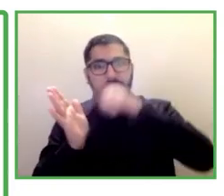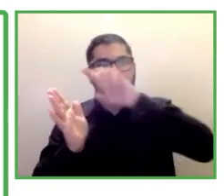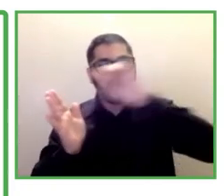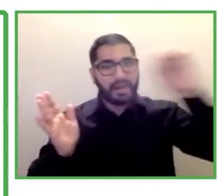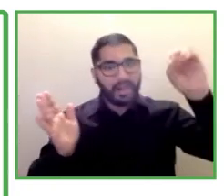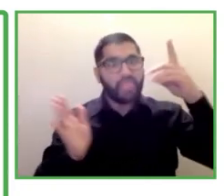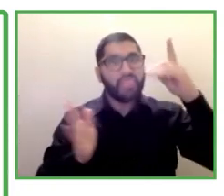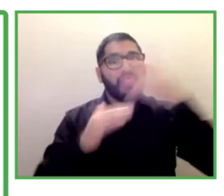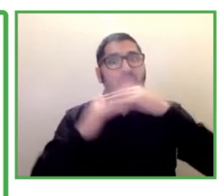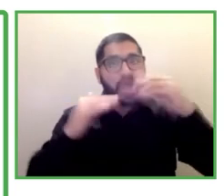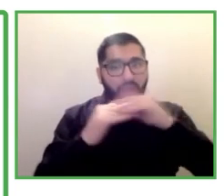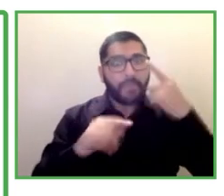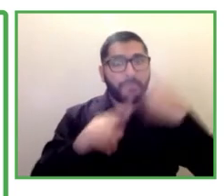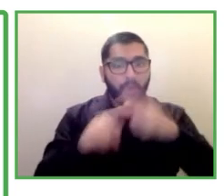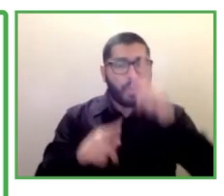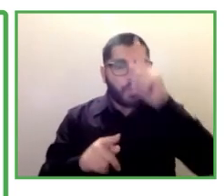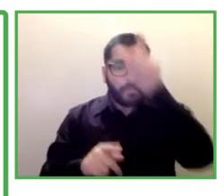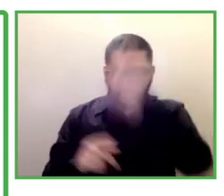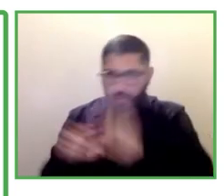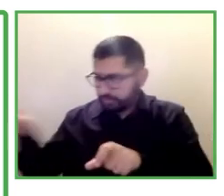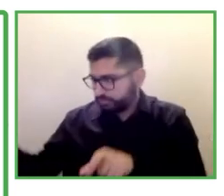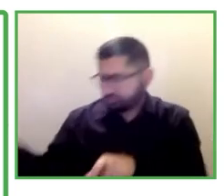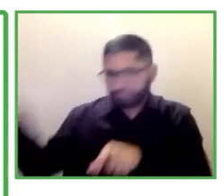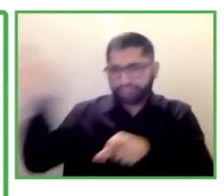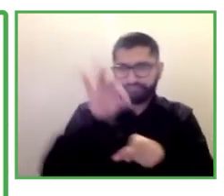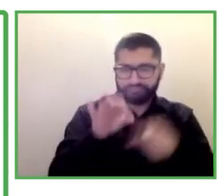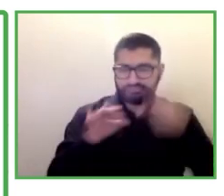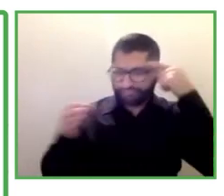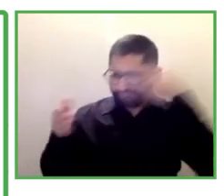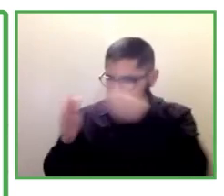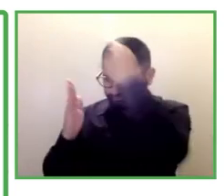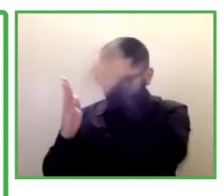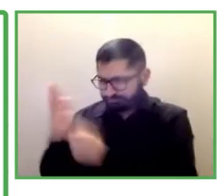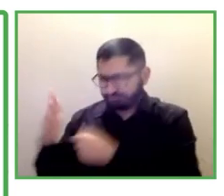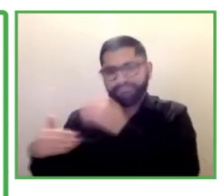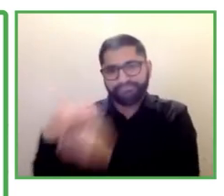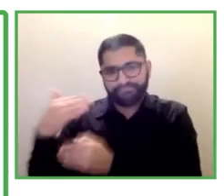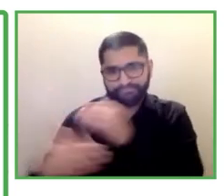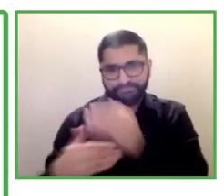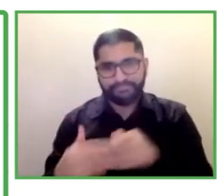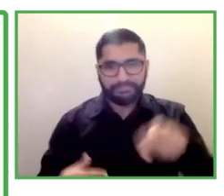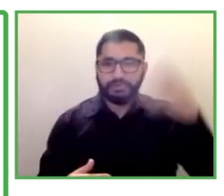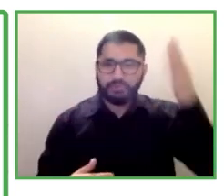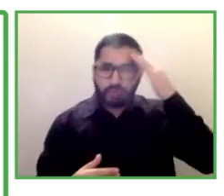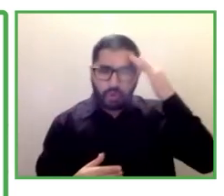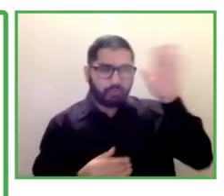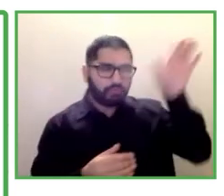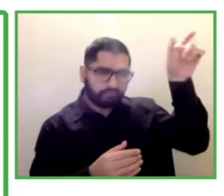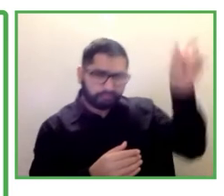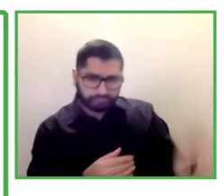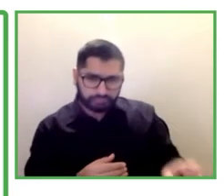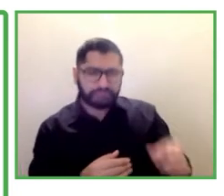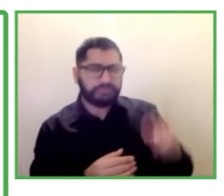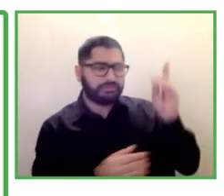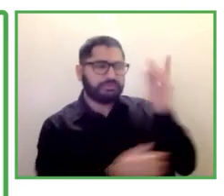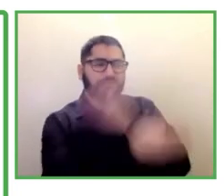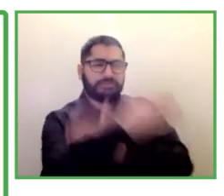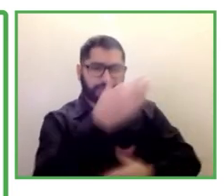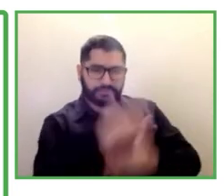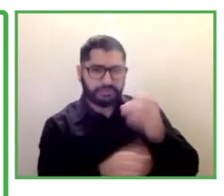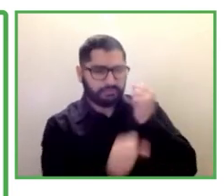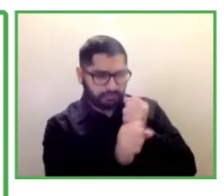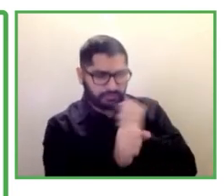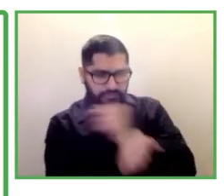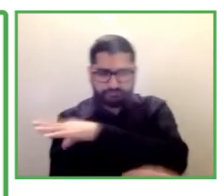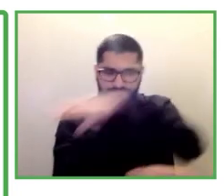depending entonces, on any particular funds. El programa es independiente porque no depende de financiamiento fijo, sino que puede